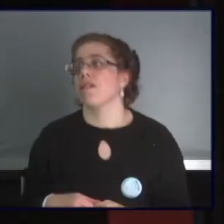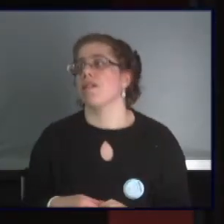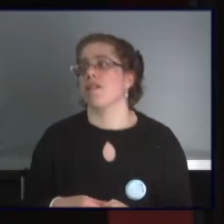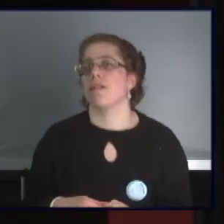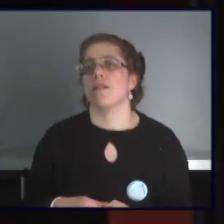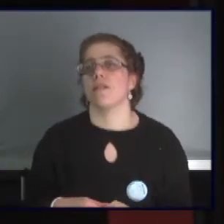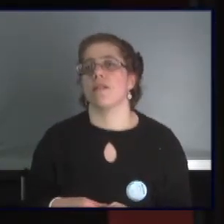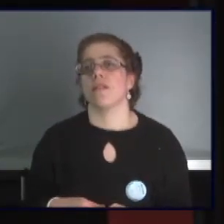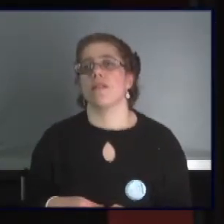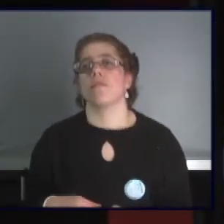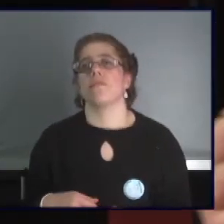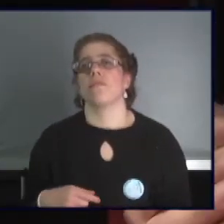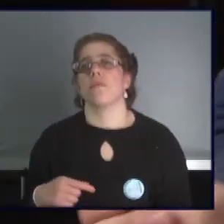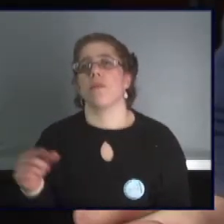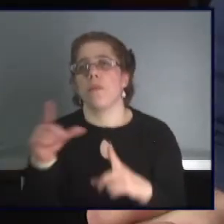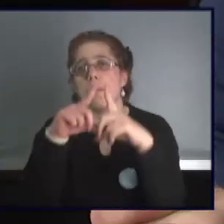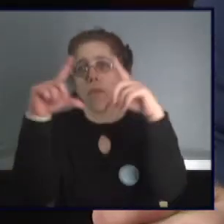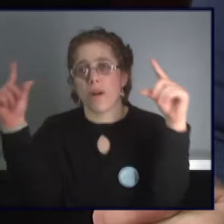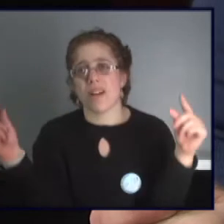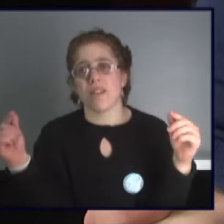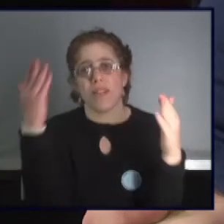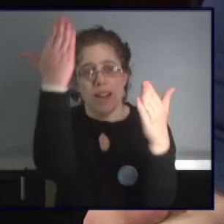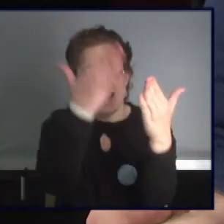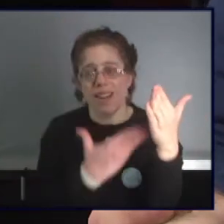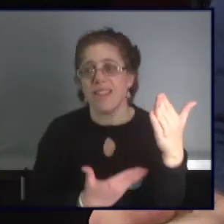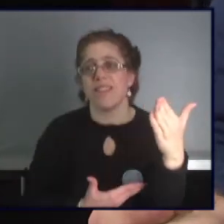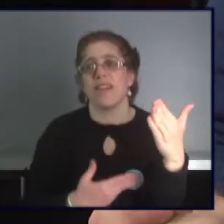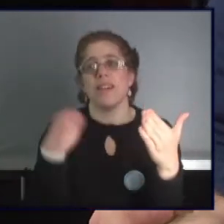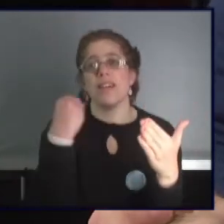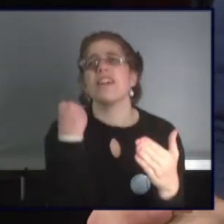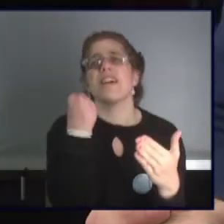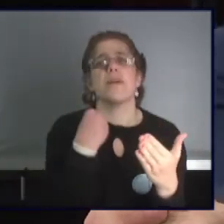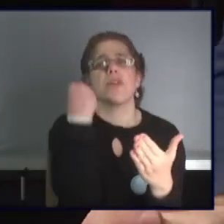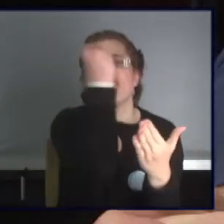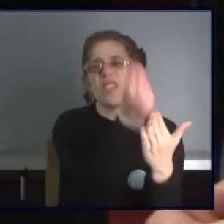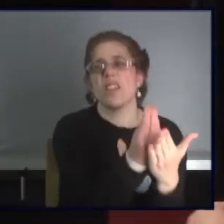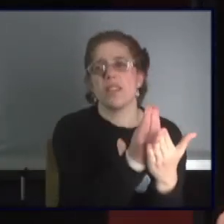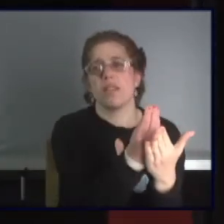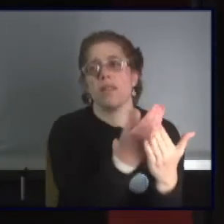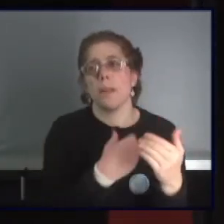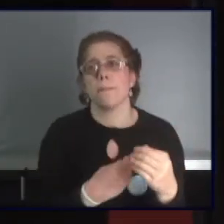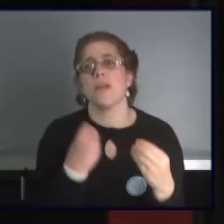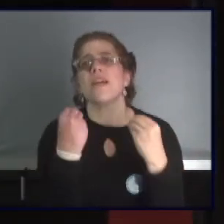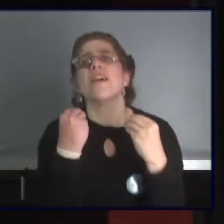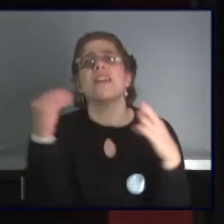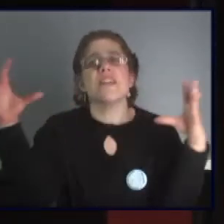dediquémosle un párrafo a su lista que representa más o menos